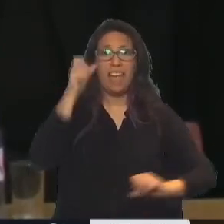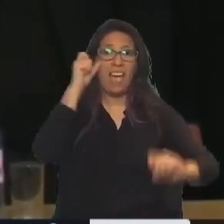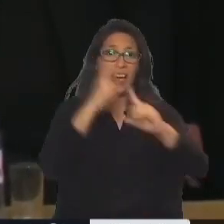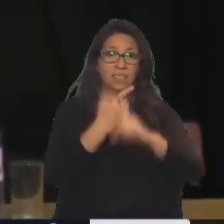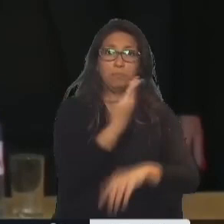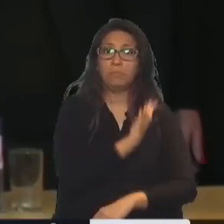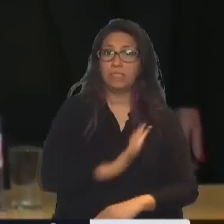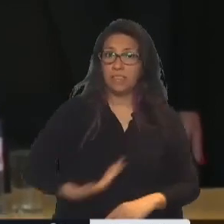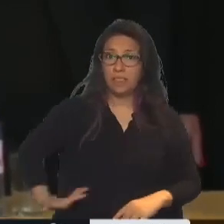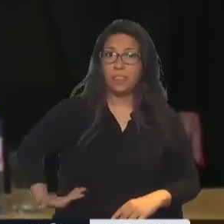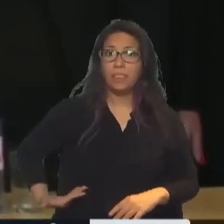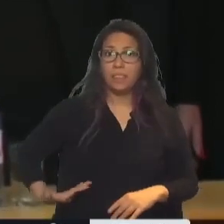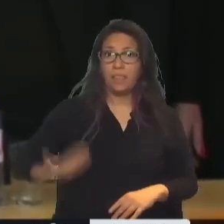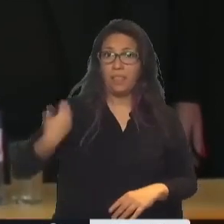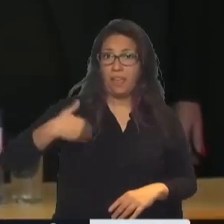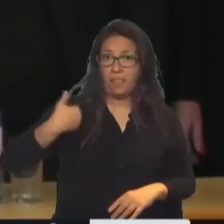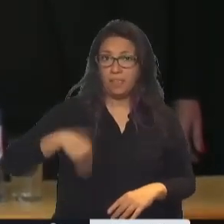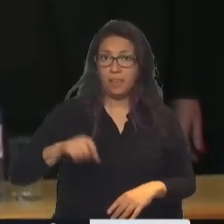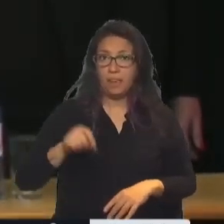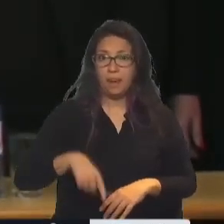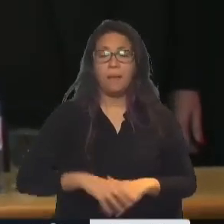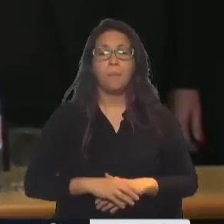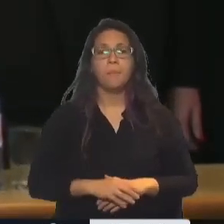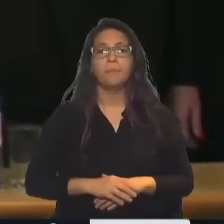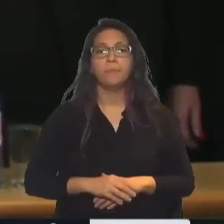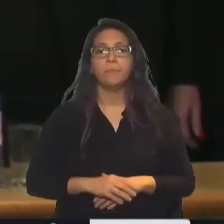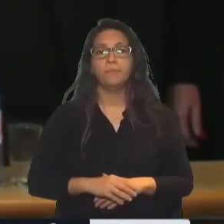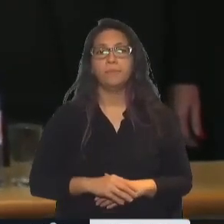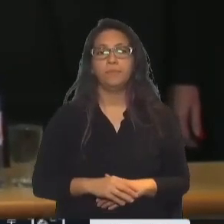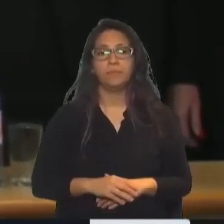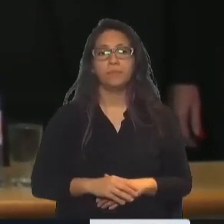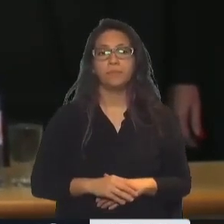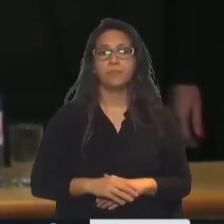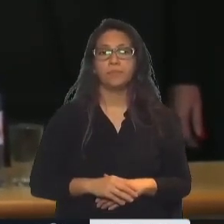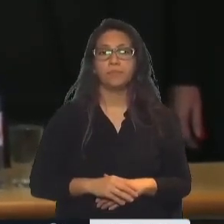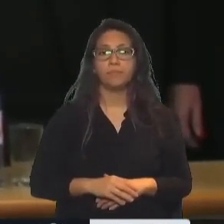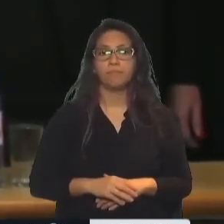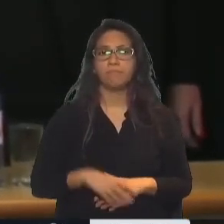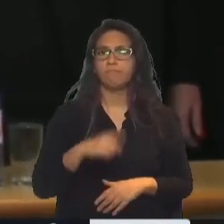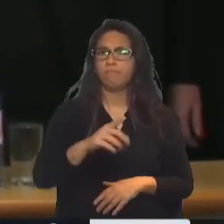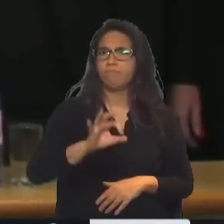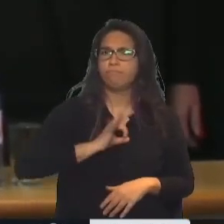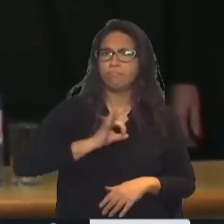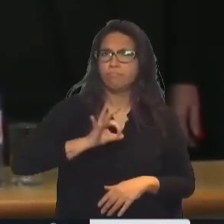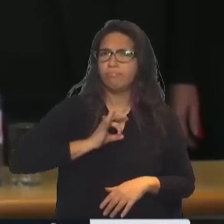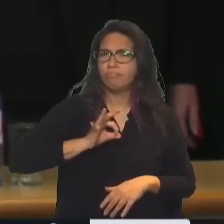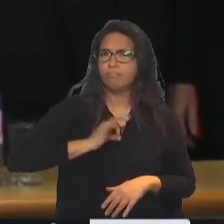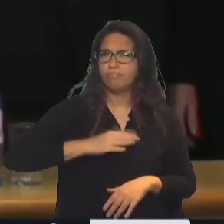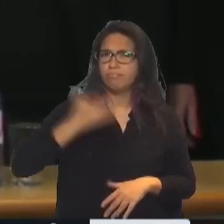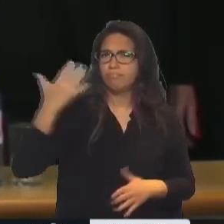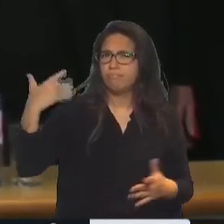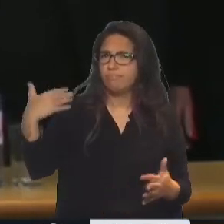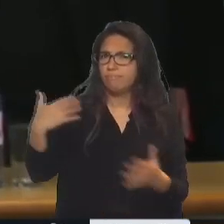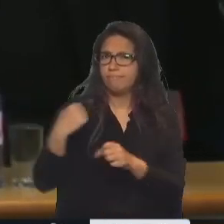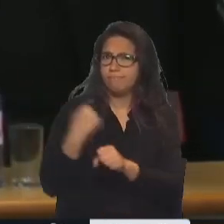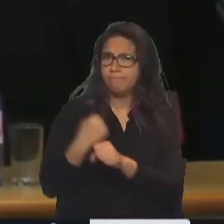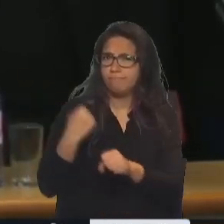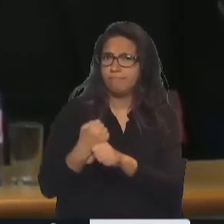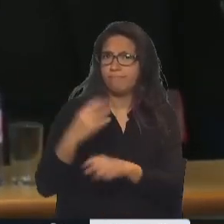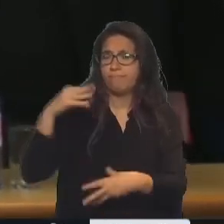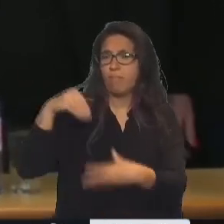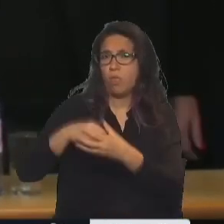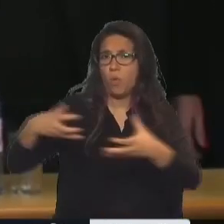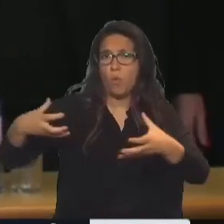expresidenta de nuestro país y de una larga trayectoria política dentro del